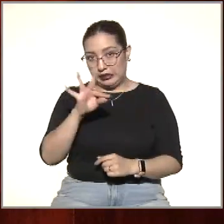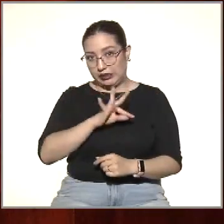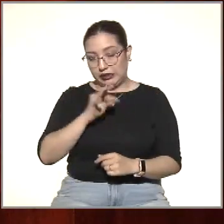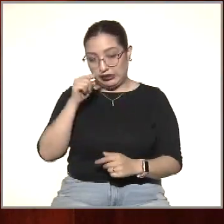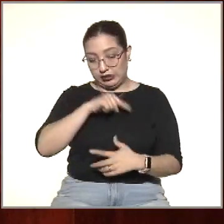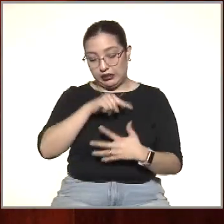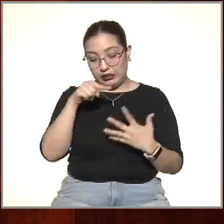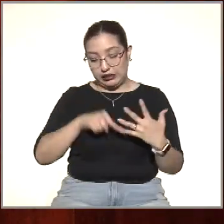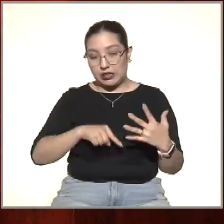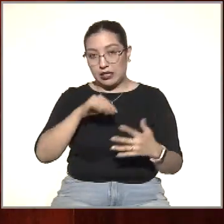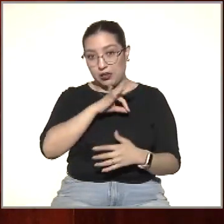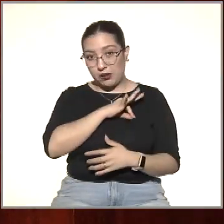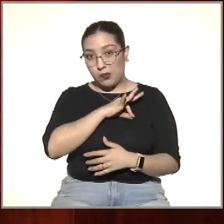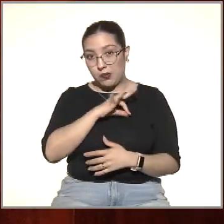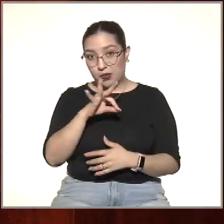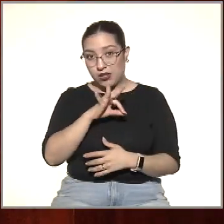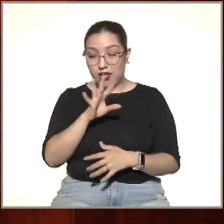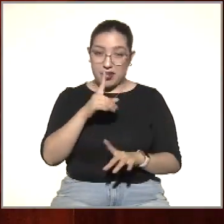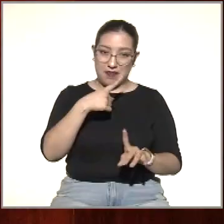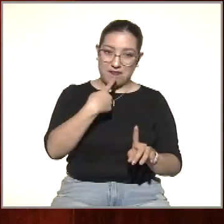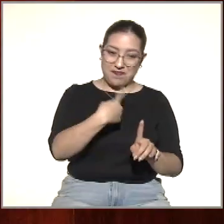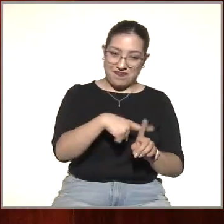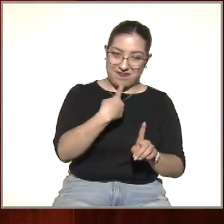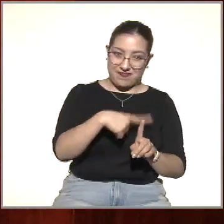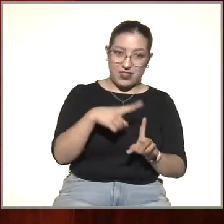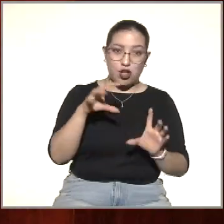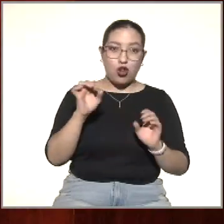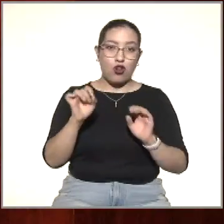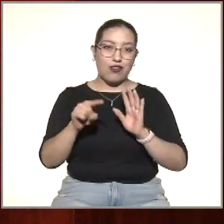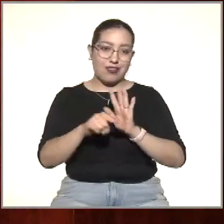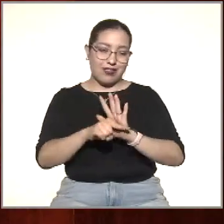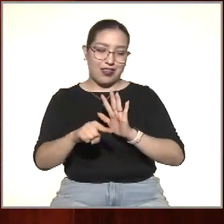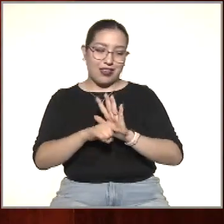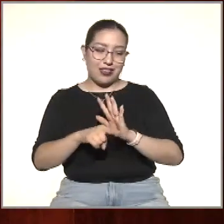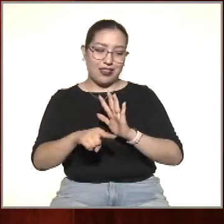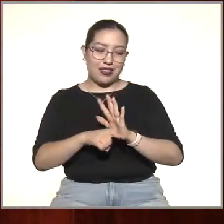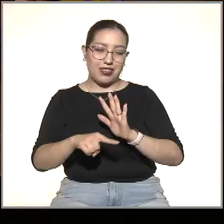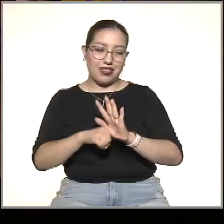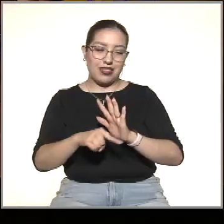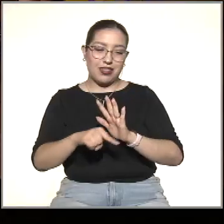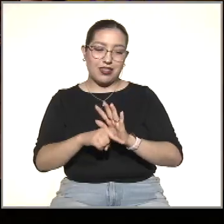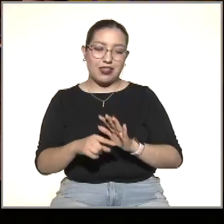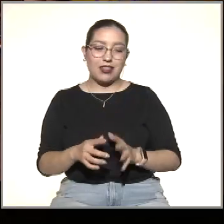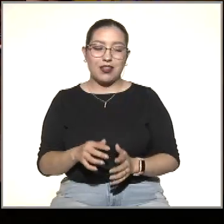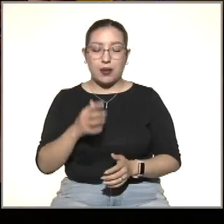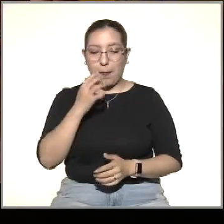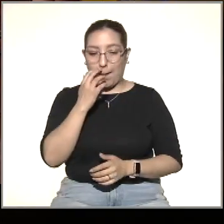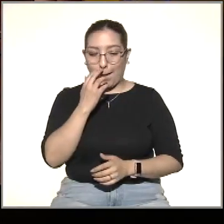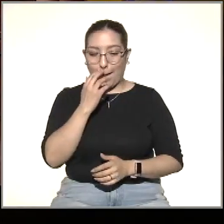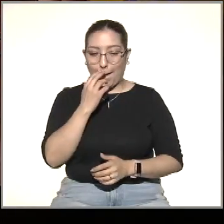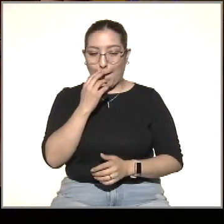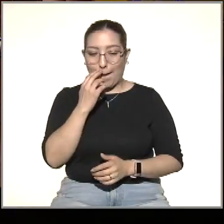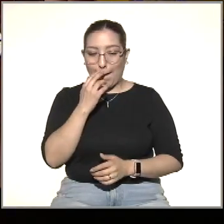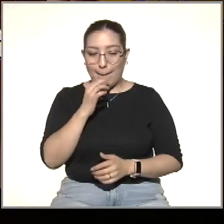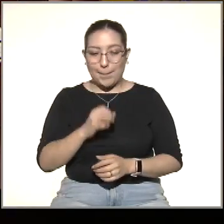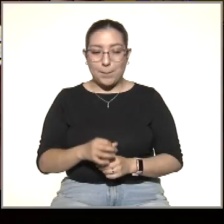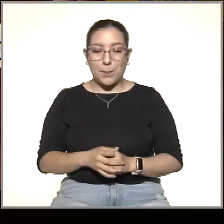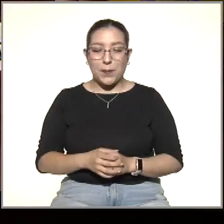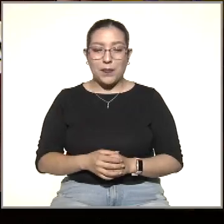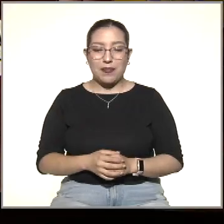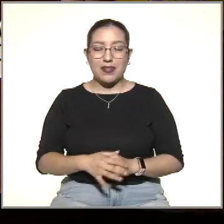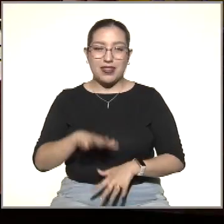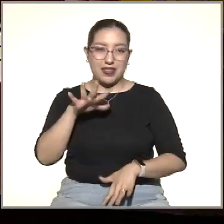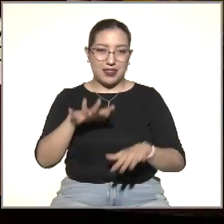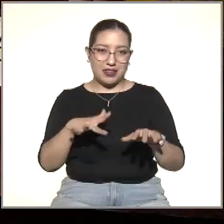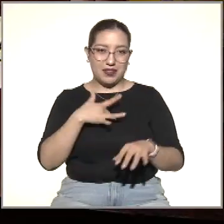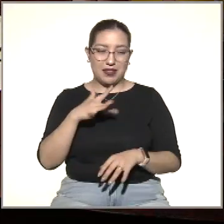en negativo y en positivo. Ah, claro, por supuesto. Claro. Sí. O sea, es que de pronto me sentí como, es tan terrible, mejor ya no hablo,